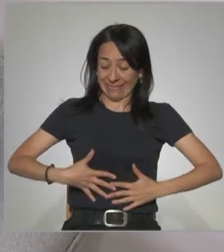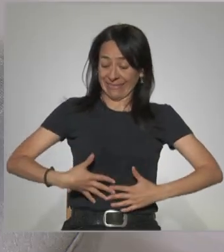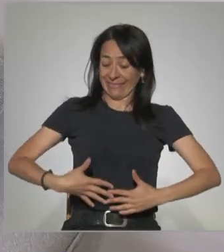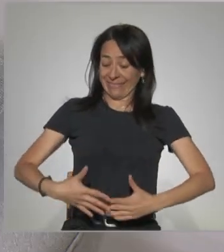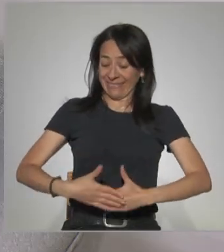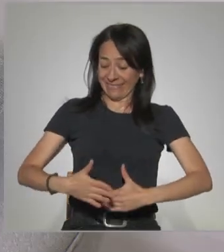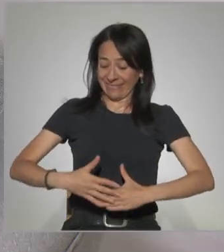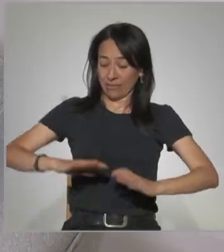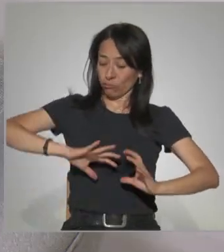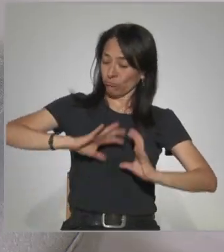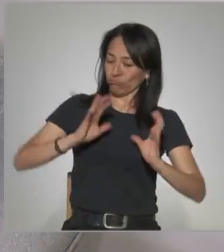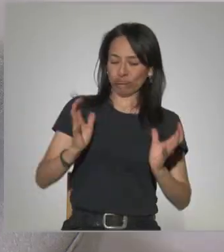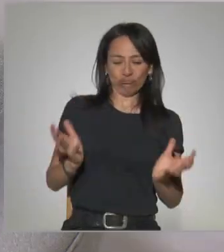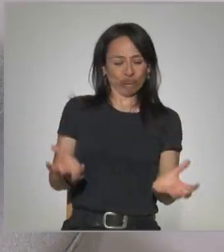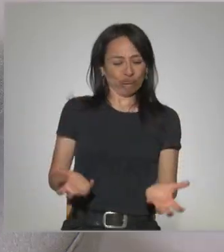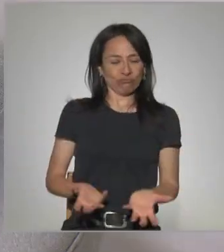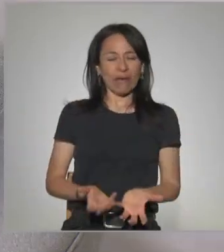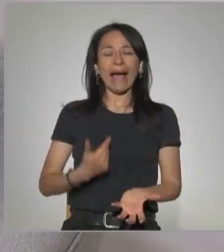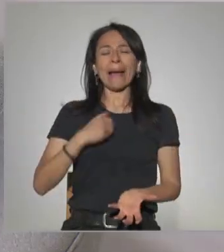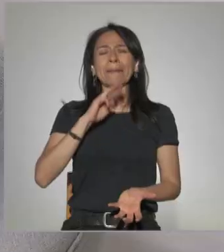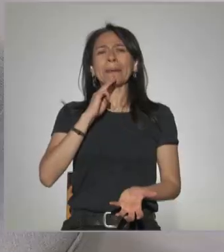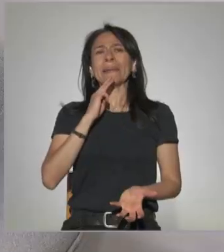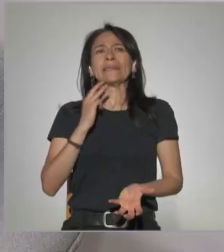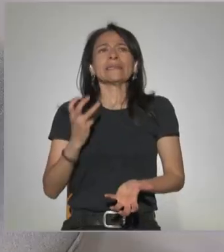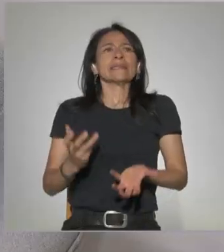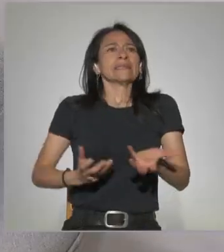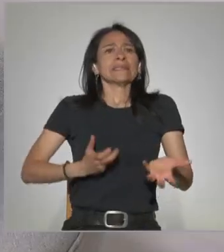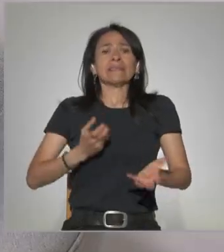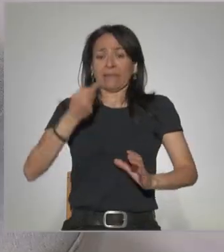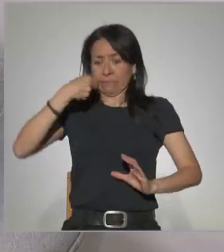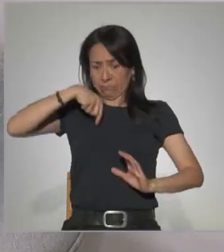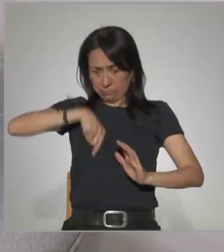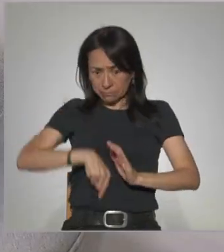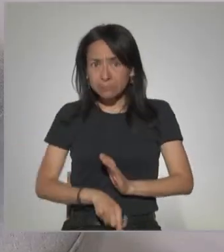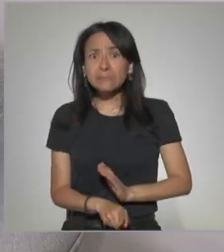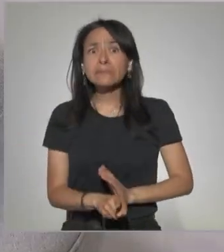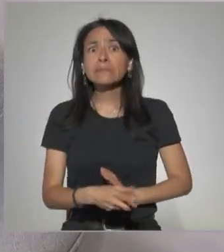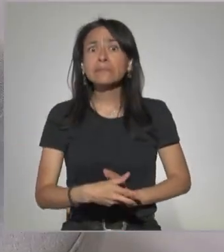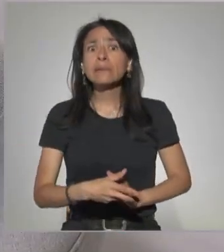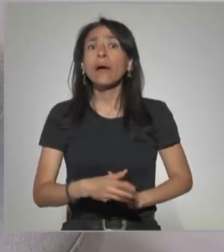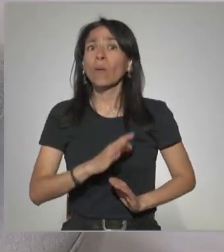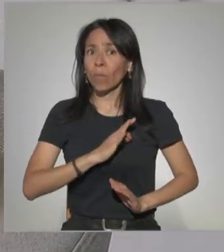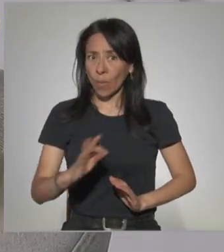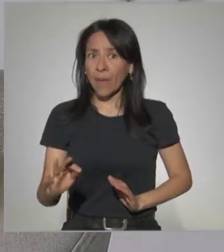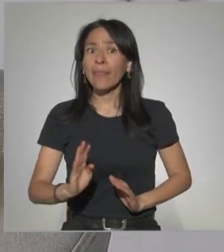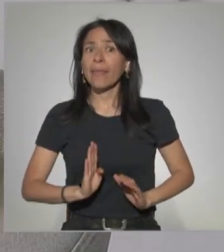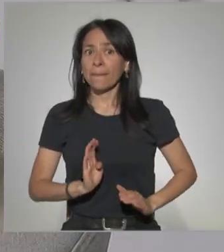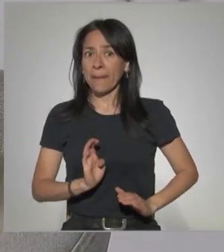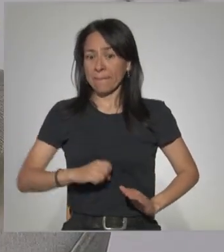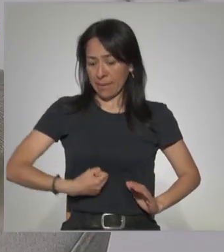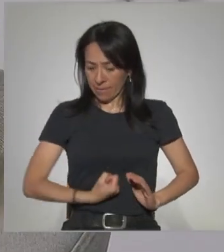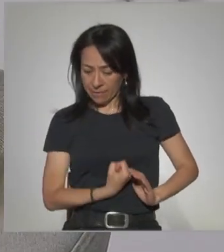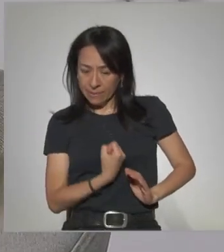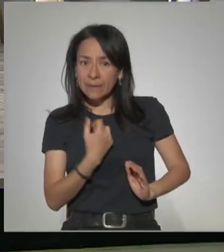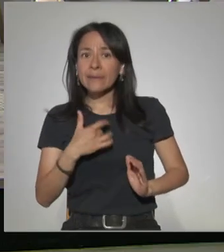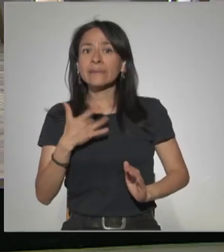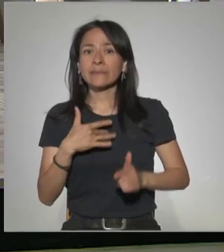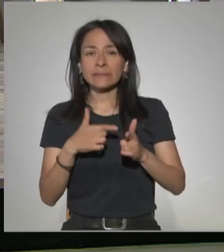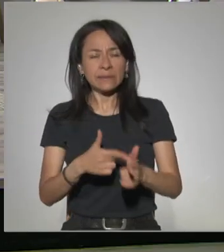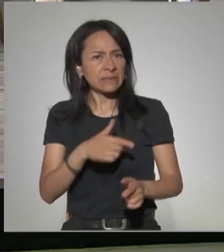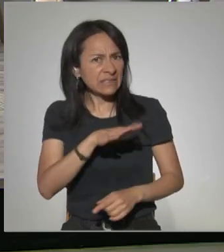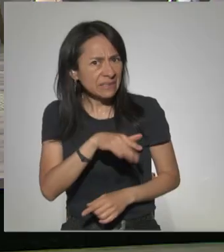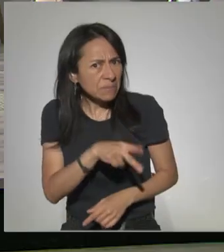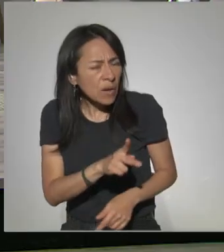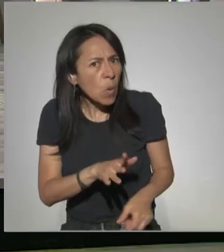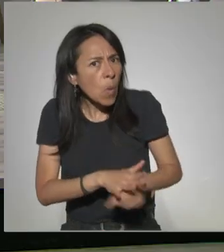bebé. Entonces, sí, literalmente a cualquier edad, ¿no? ¿Pero hace daño? Si es sostenido. Sí, es sostenido, sí.